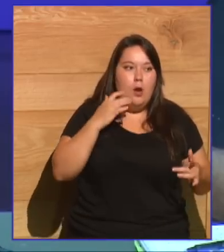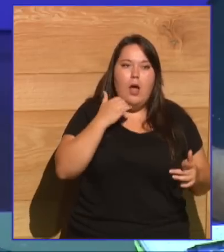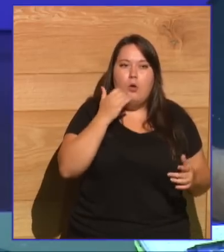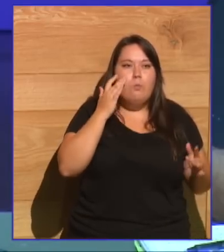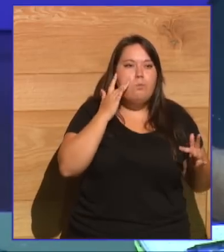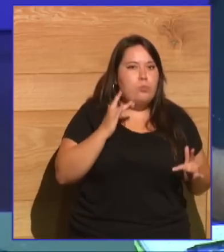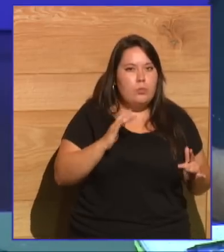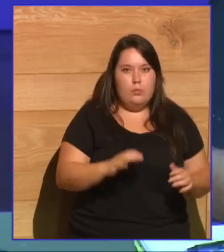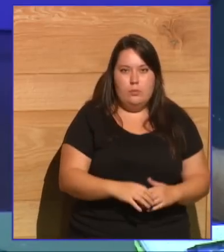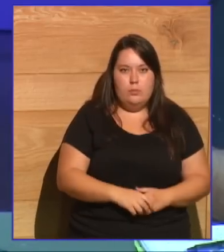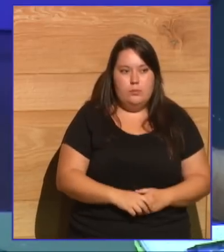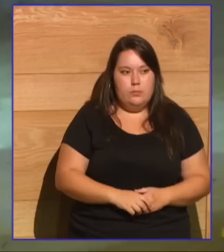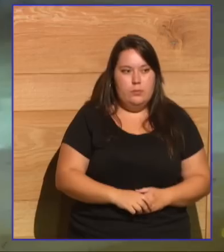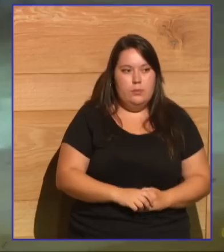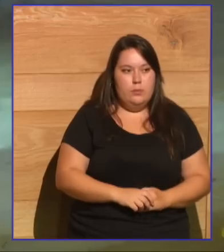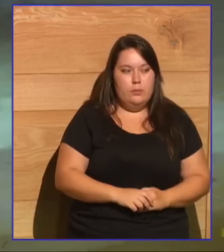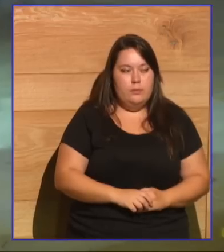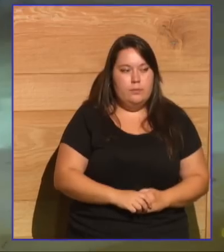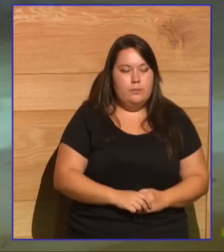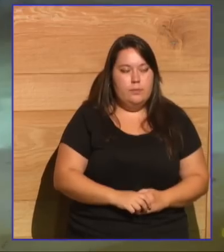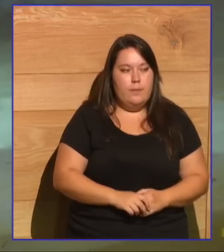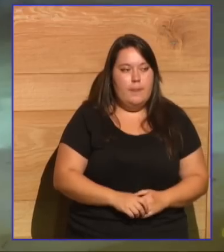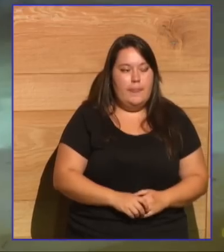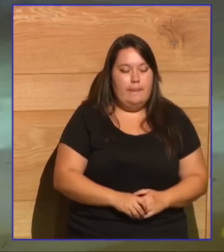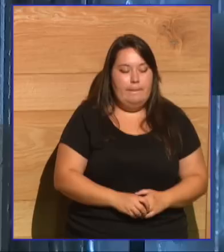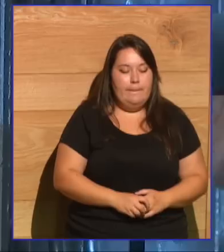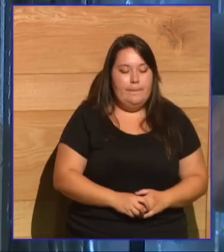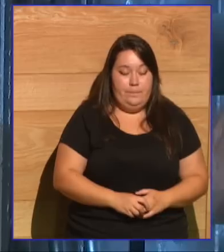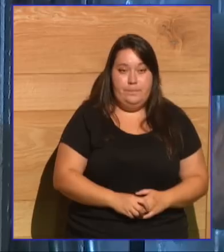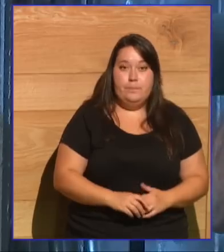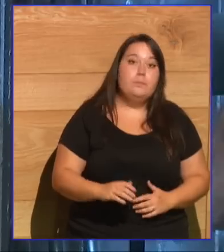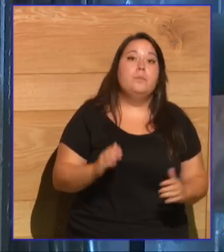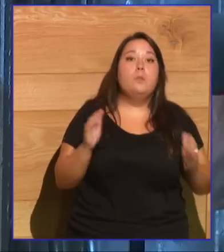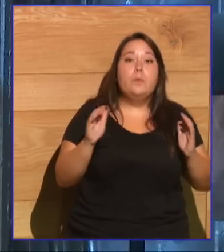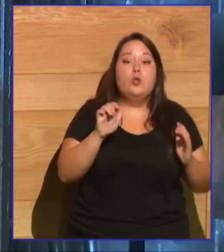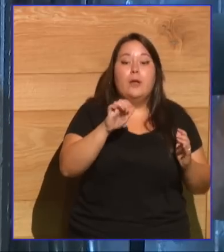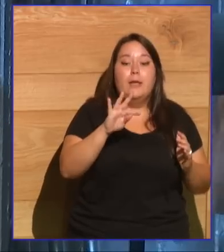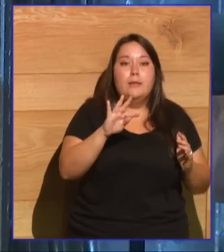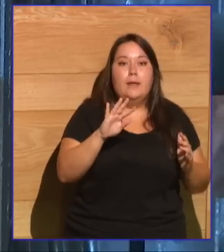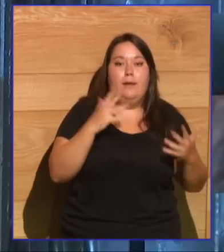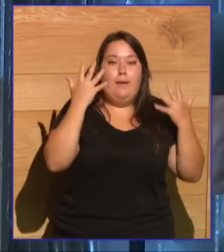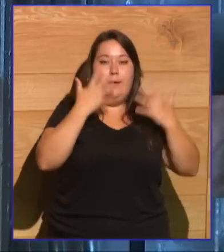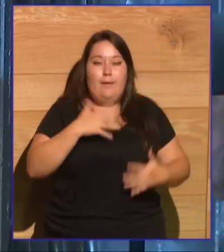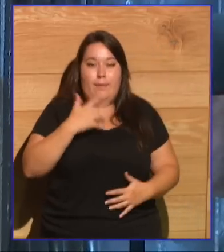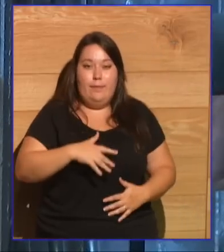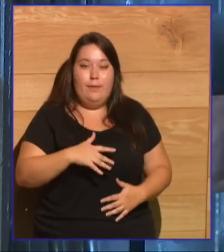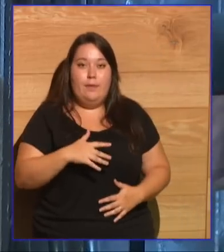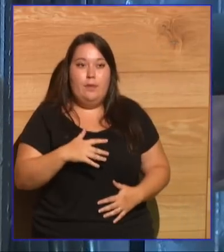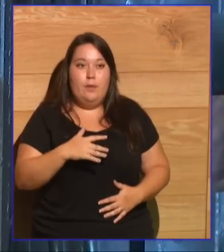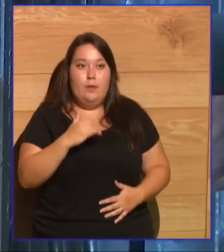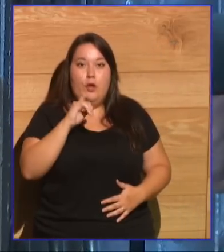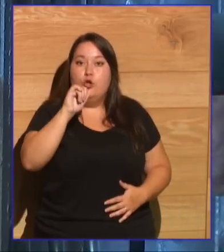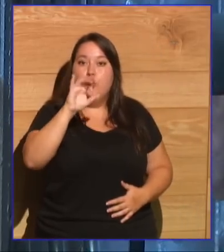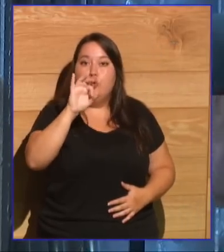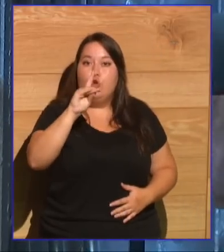absoluta cuando esté disfrazado de fantasma se va detrás de yoga duele tanto lo